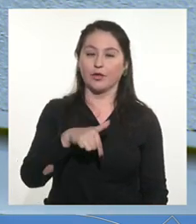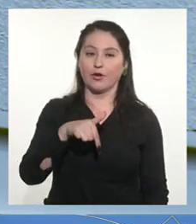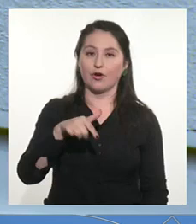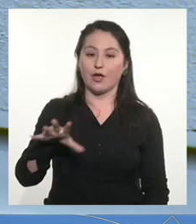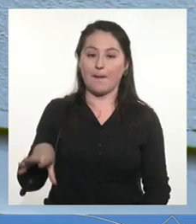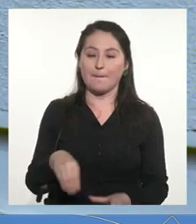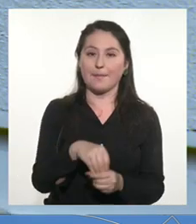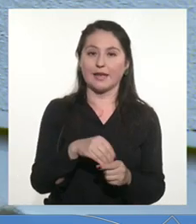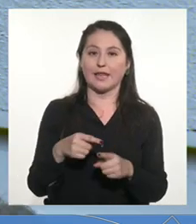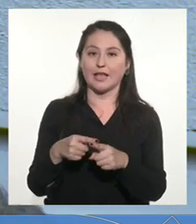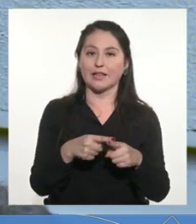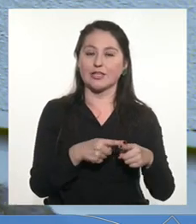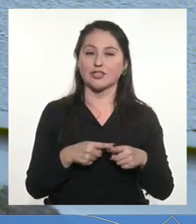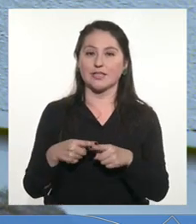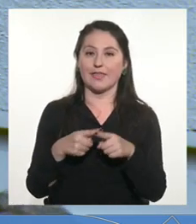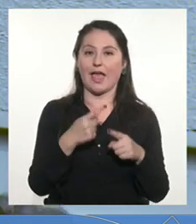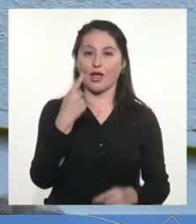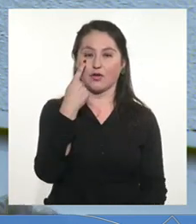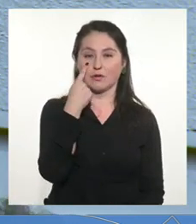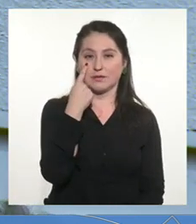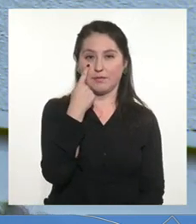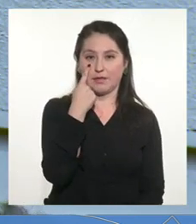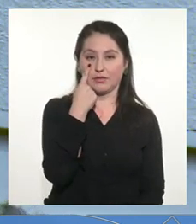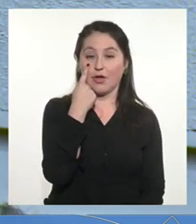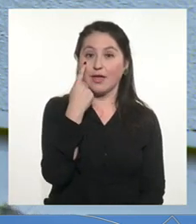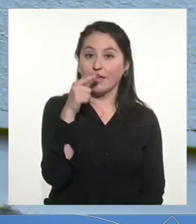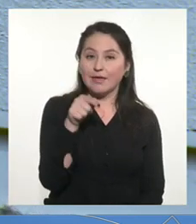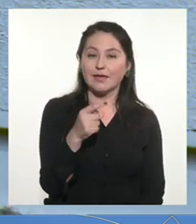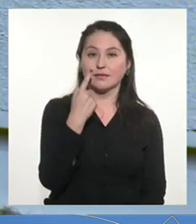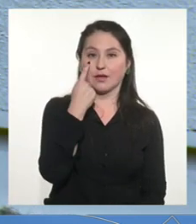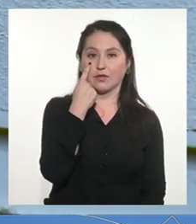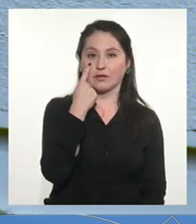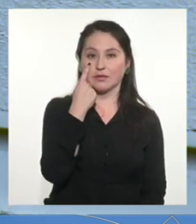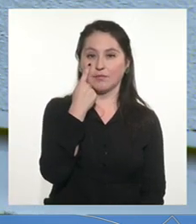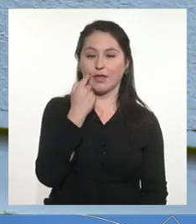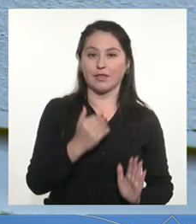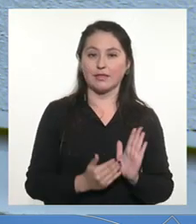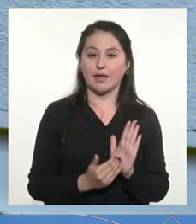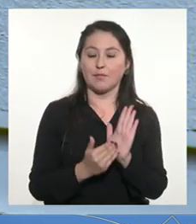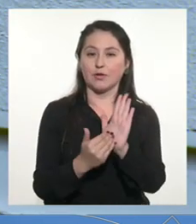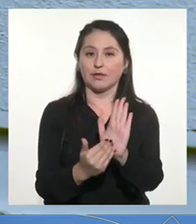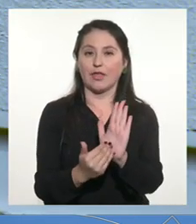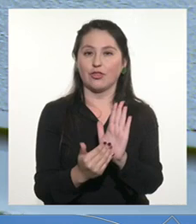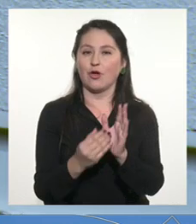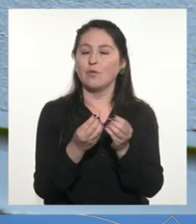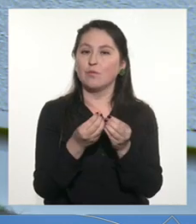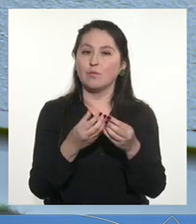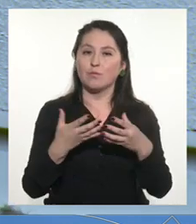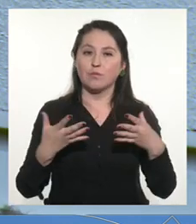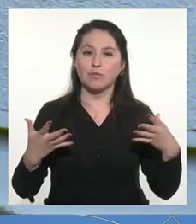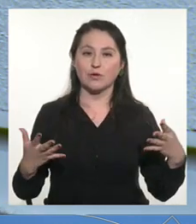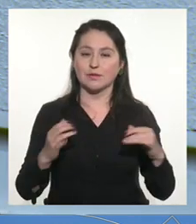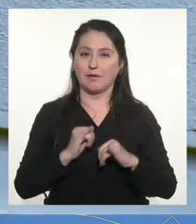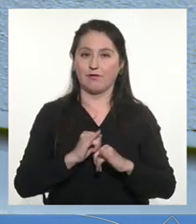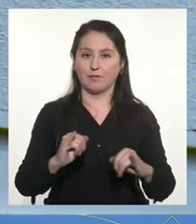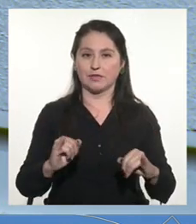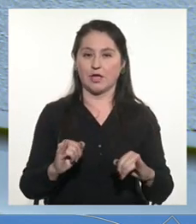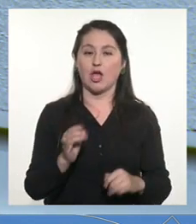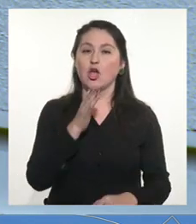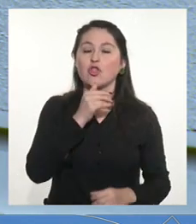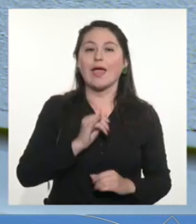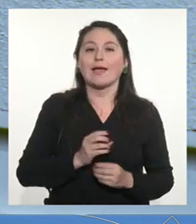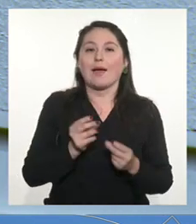sociedad del conocimiento y ese conocimiento está expresado en las múltiples informaciones no tenemos capacidad